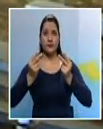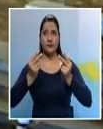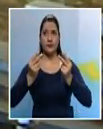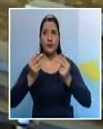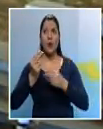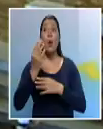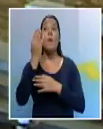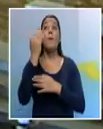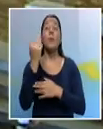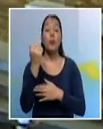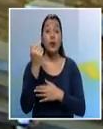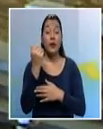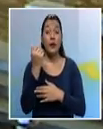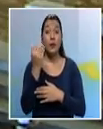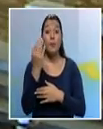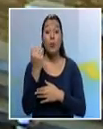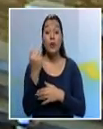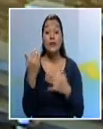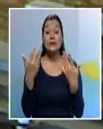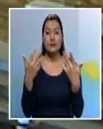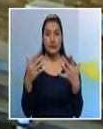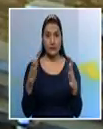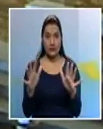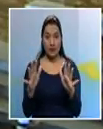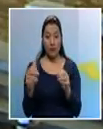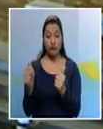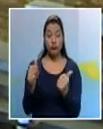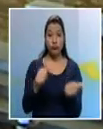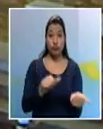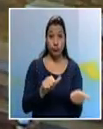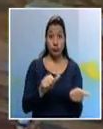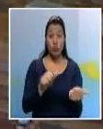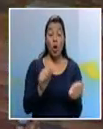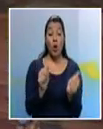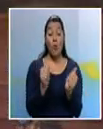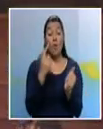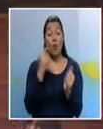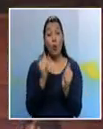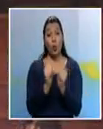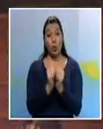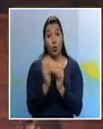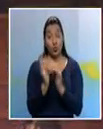porque precisamente los que hemos sido bautizados en Cristo,